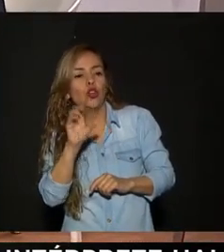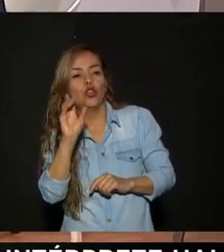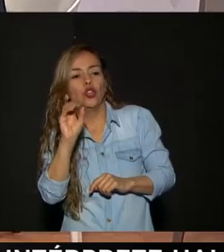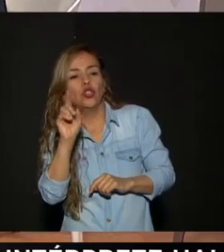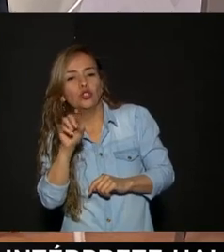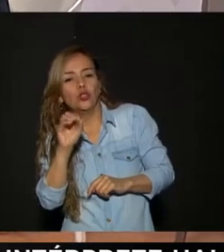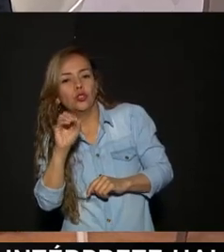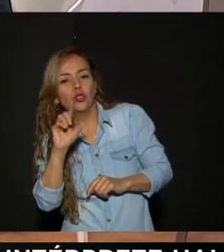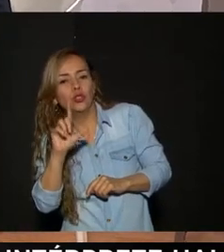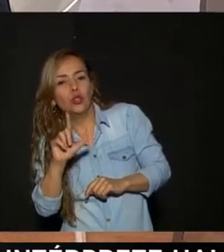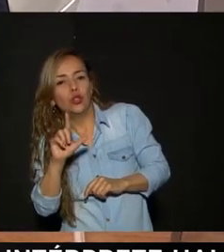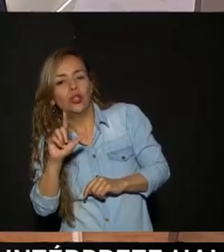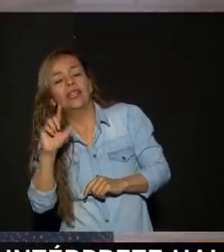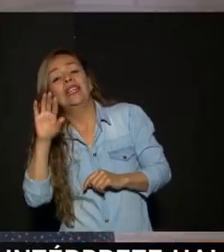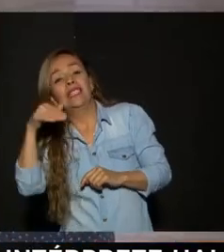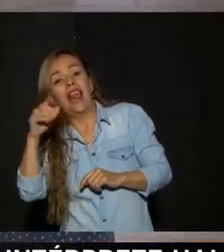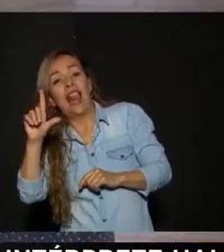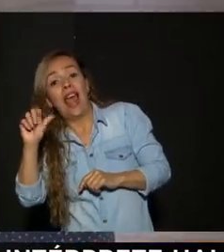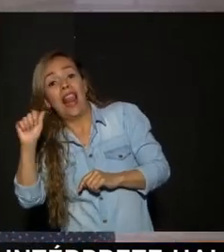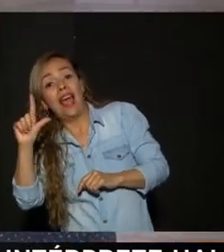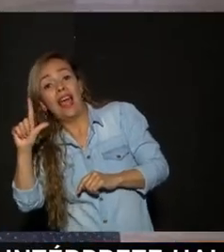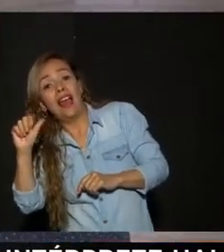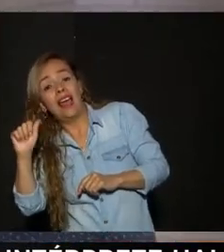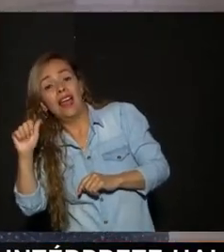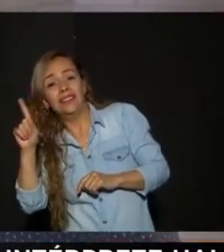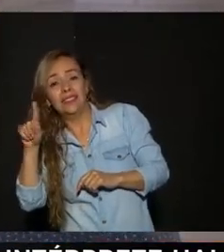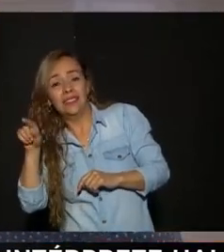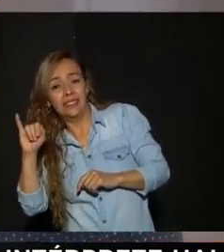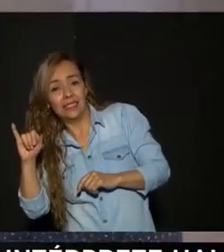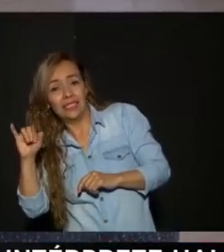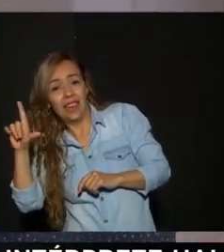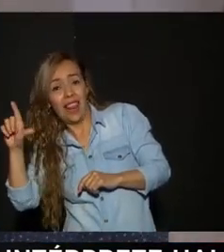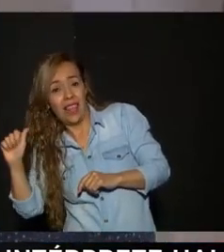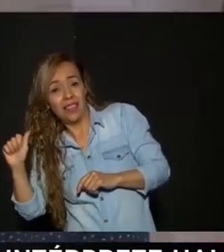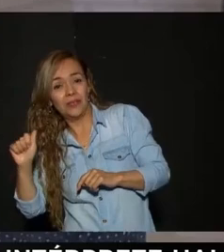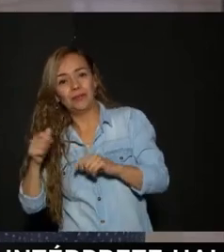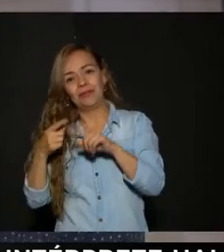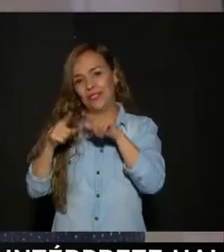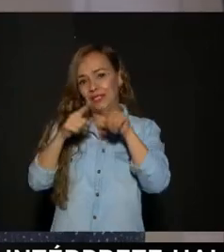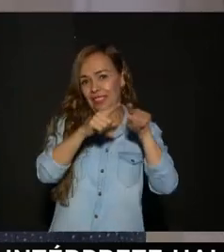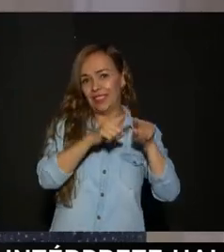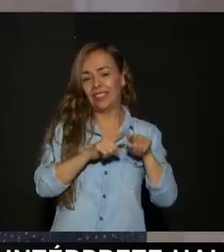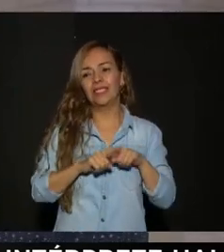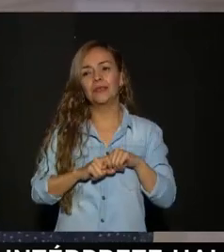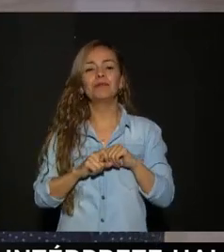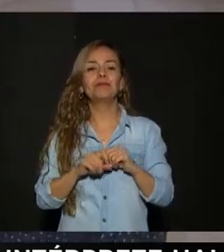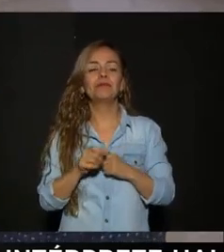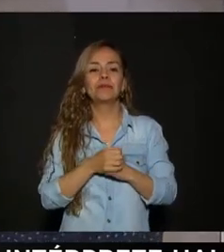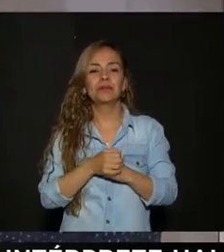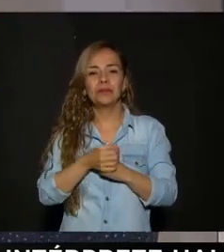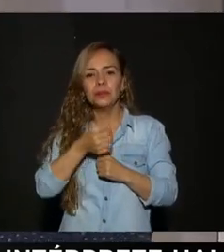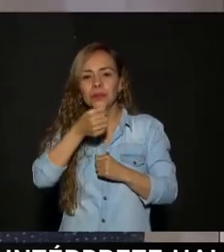Y sigue. La, la, si, la, la, la, si, la. Y de pronto yo la puedo variar diciendo.